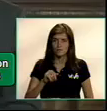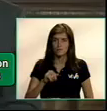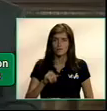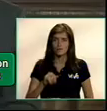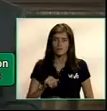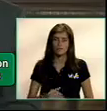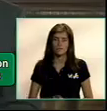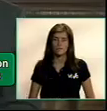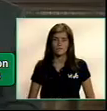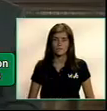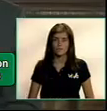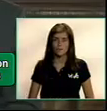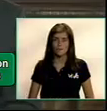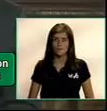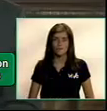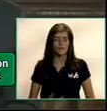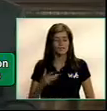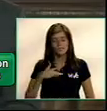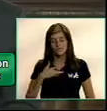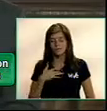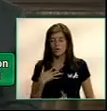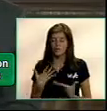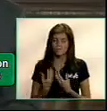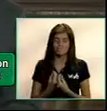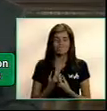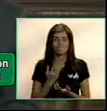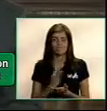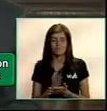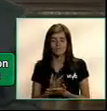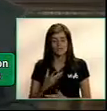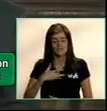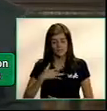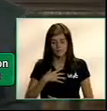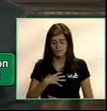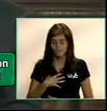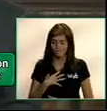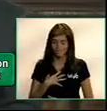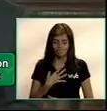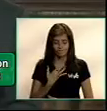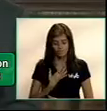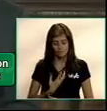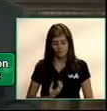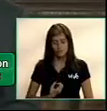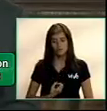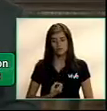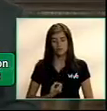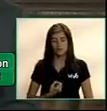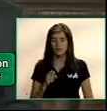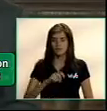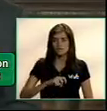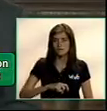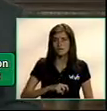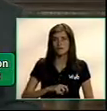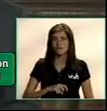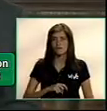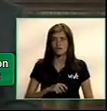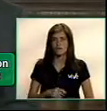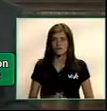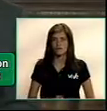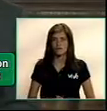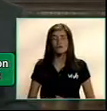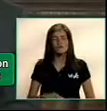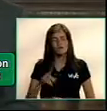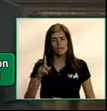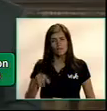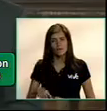Y ese sentimiento nos acompaña, un sentimiento de nostalgia, ¿no? De necesidad. Y